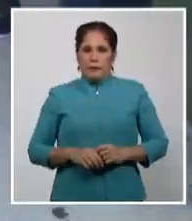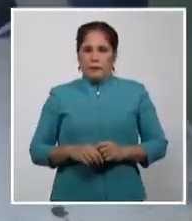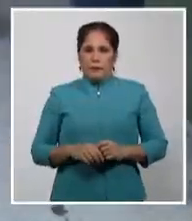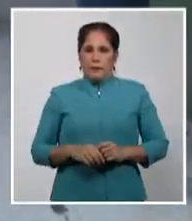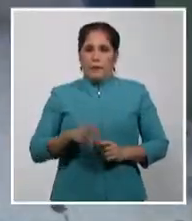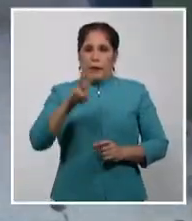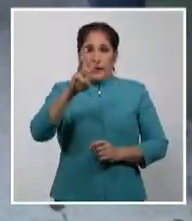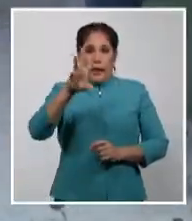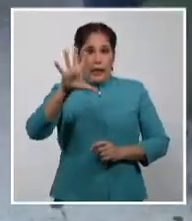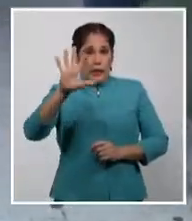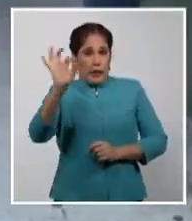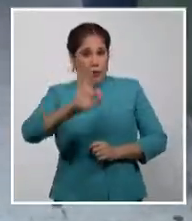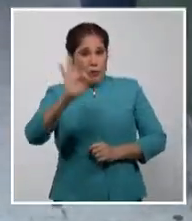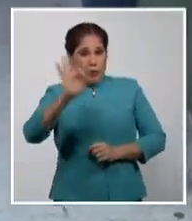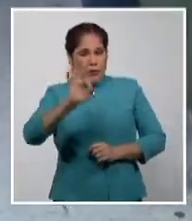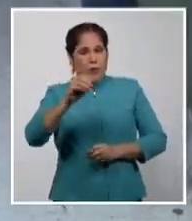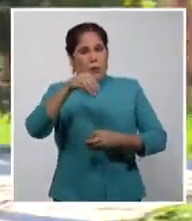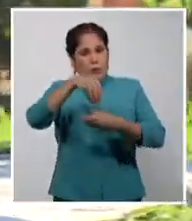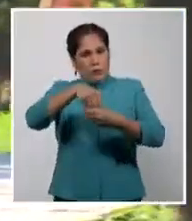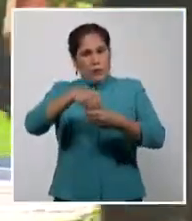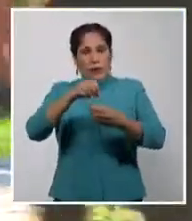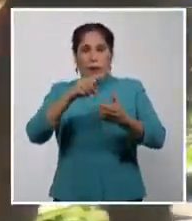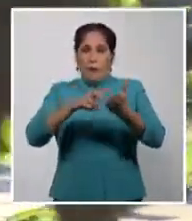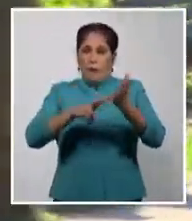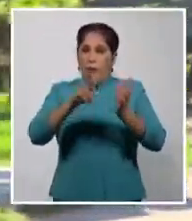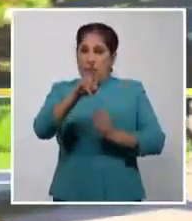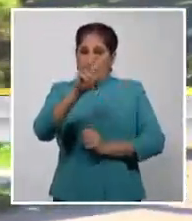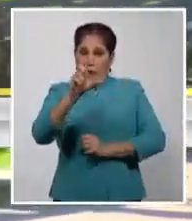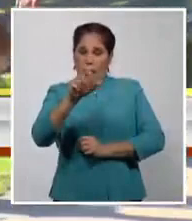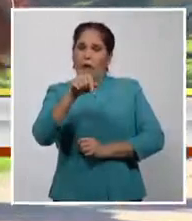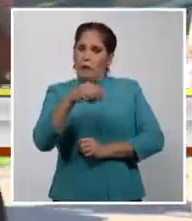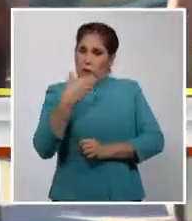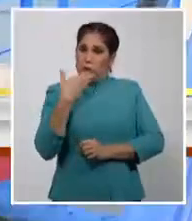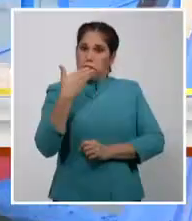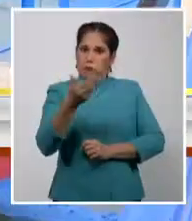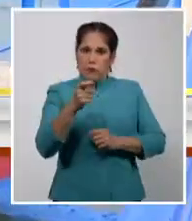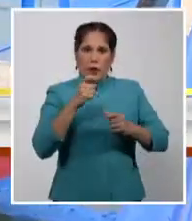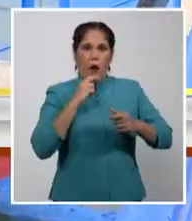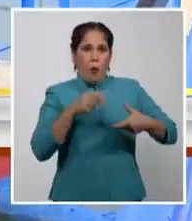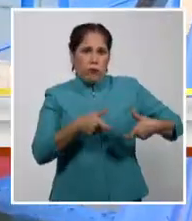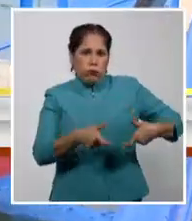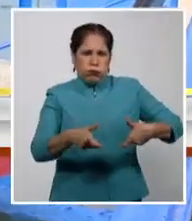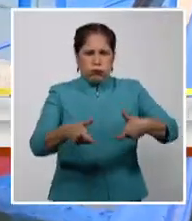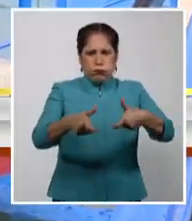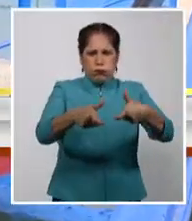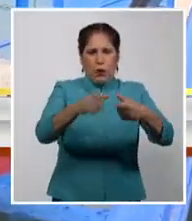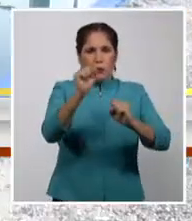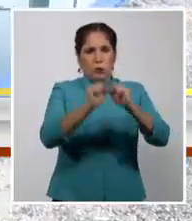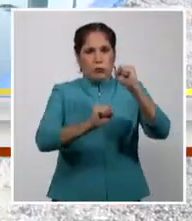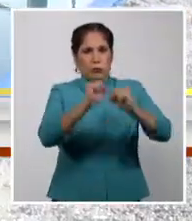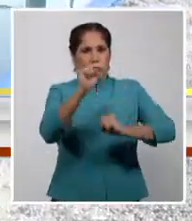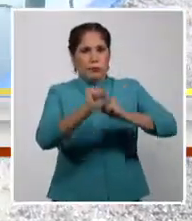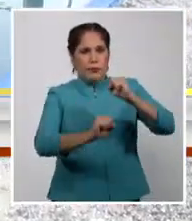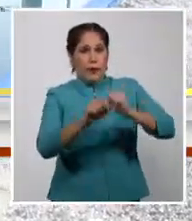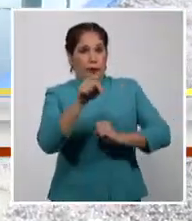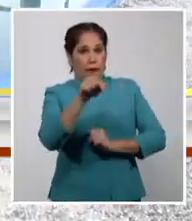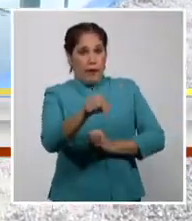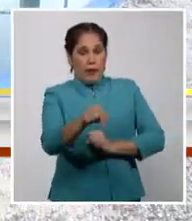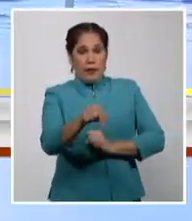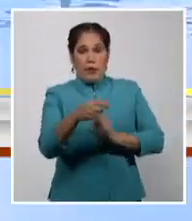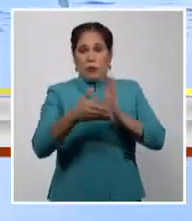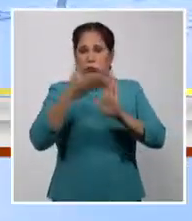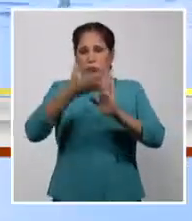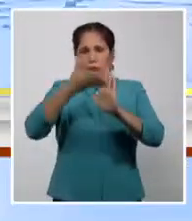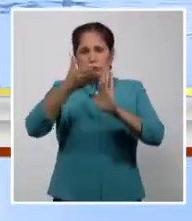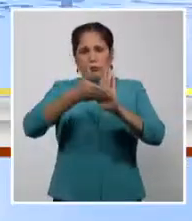Más del 35% de los habitantes de Santa Clara serán beneficiados con la puesta en marcha de la planta potabilizadora Ochoita, una obra